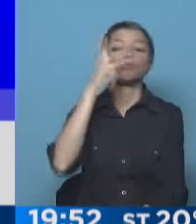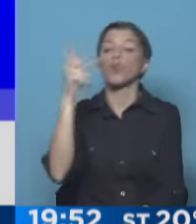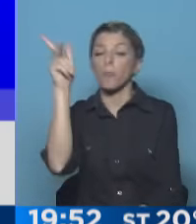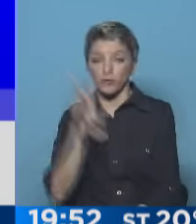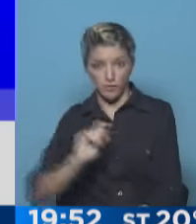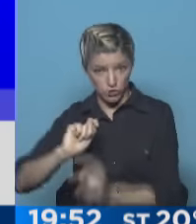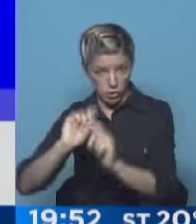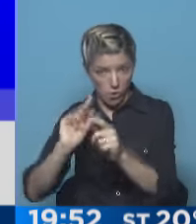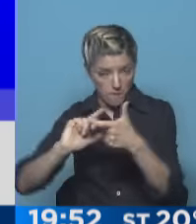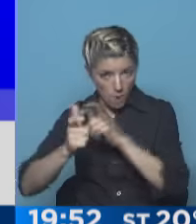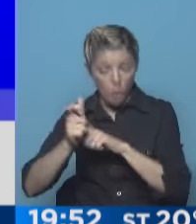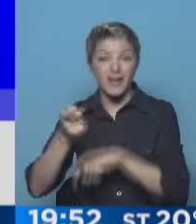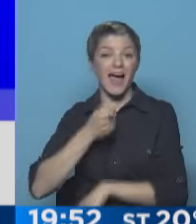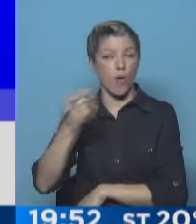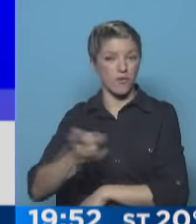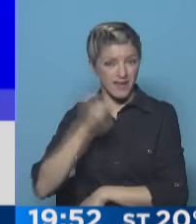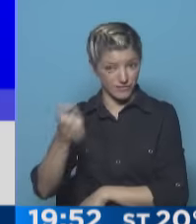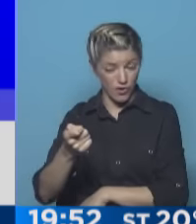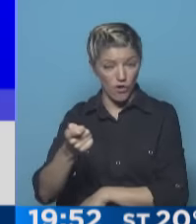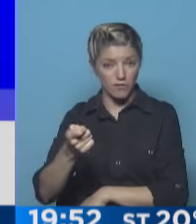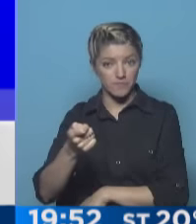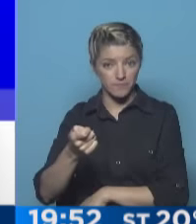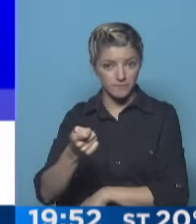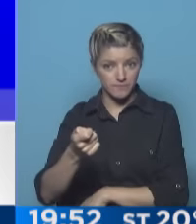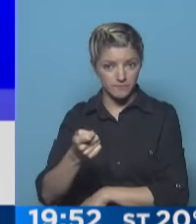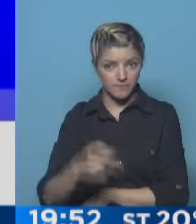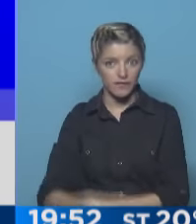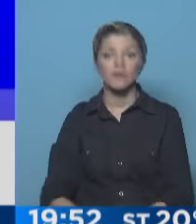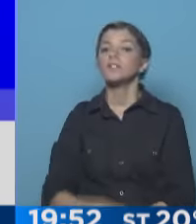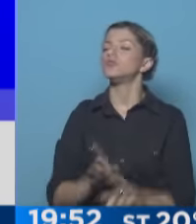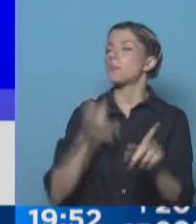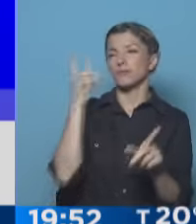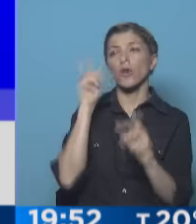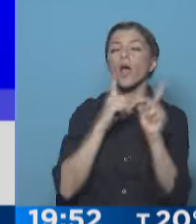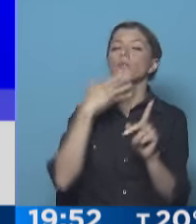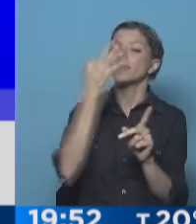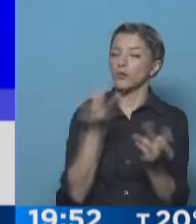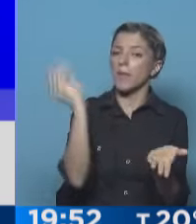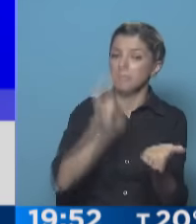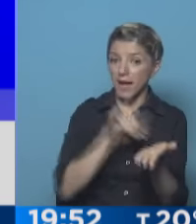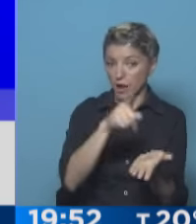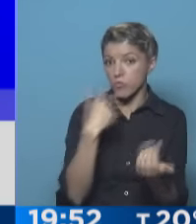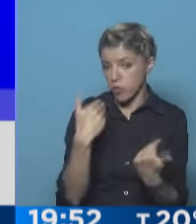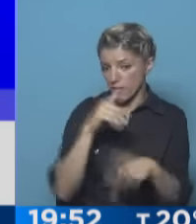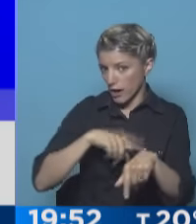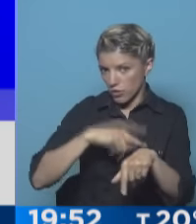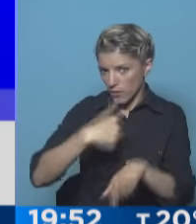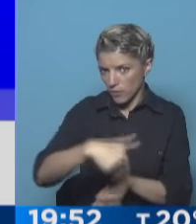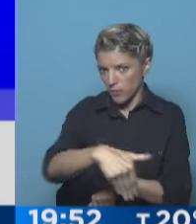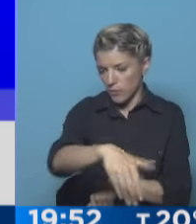hoy un salario una jubilación mínima en la Argentina y creo que hay algunas decisiones más que que puede tomar en estas horas pero